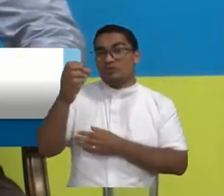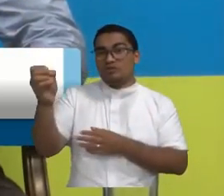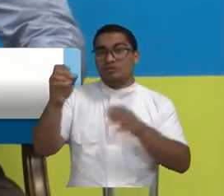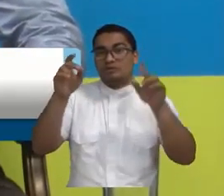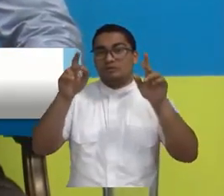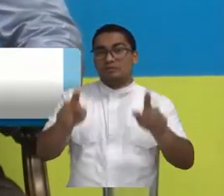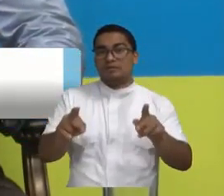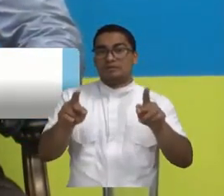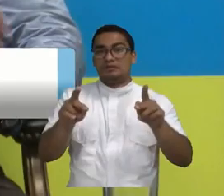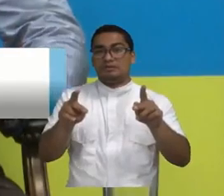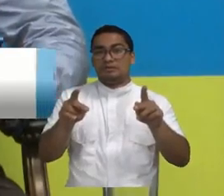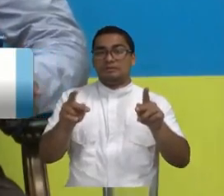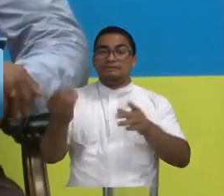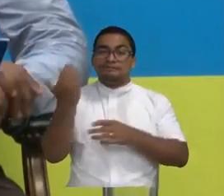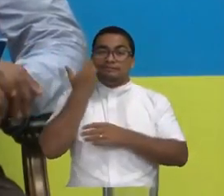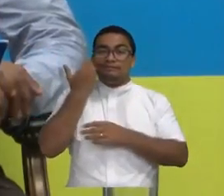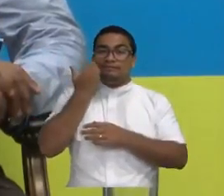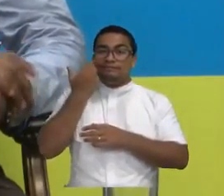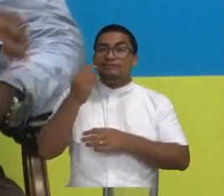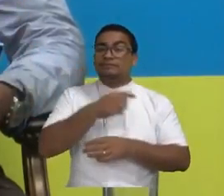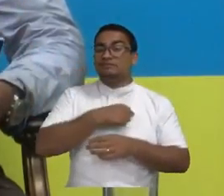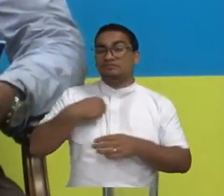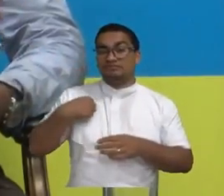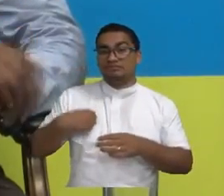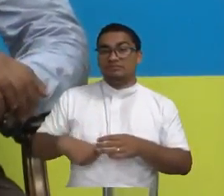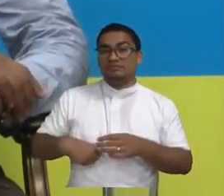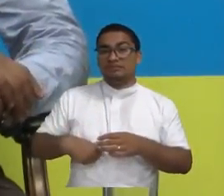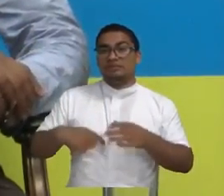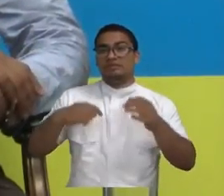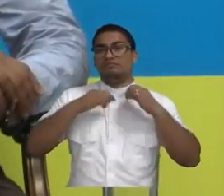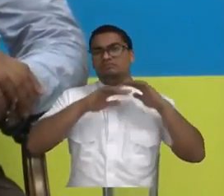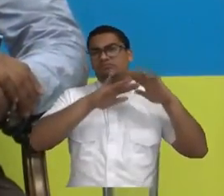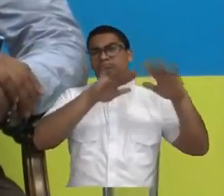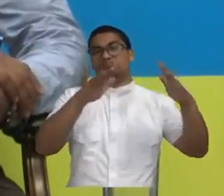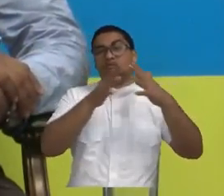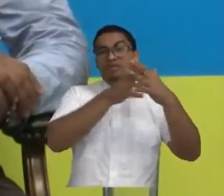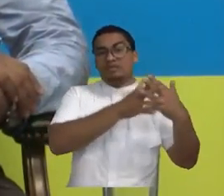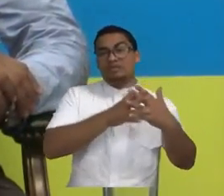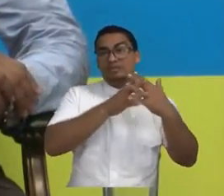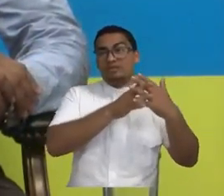reportadas con este virus en China. Estados Unidos dice que ya tiene